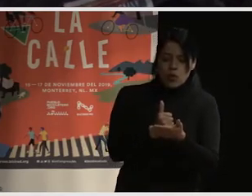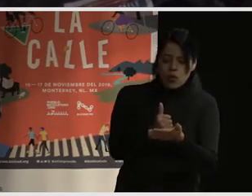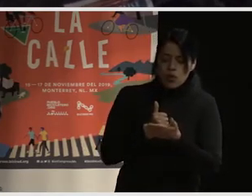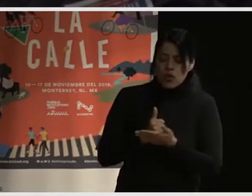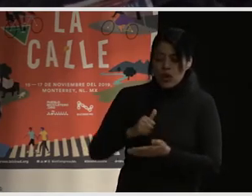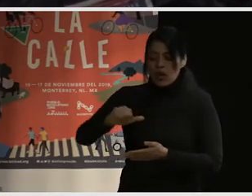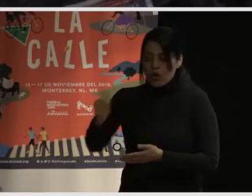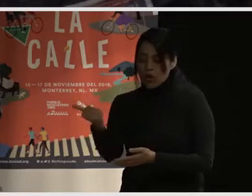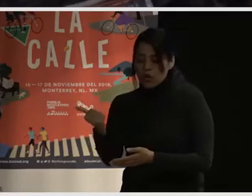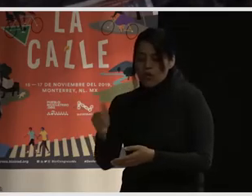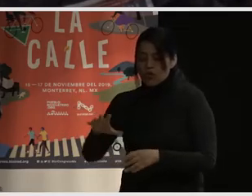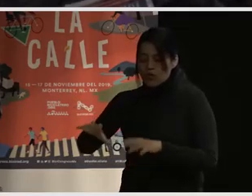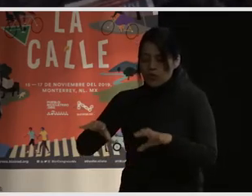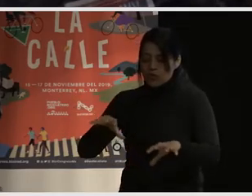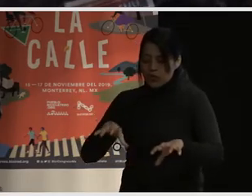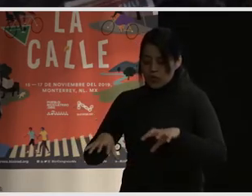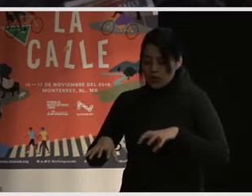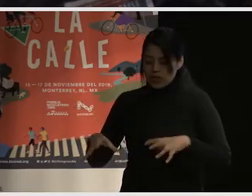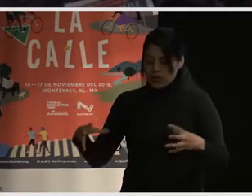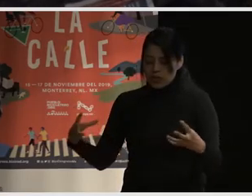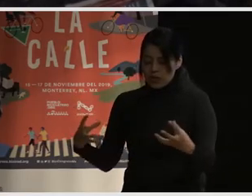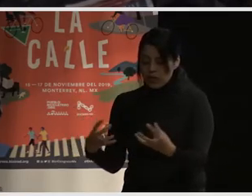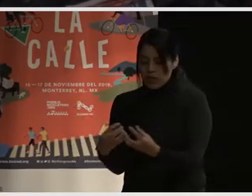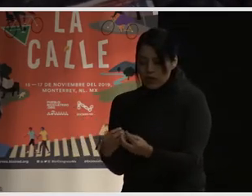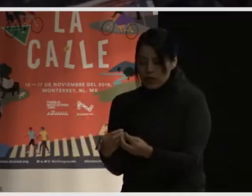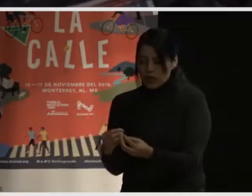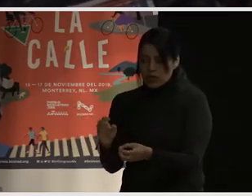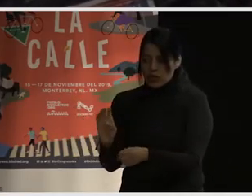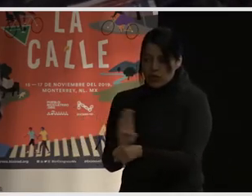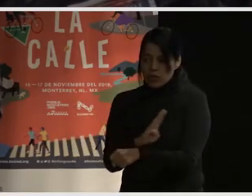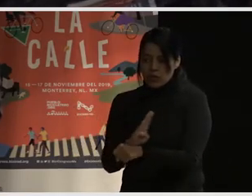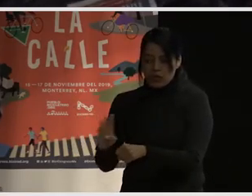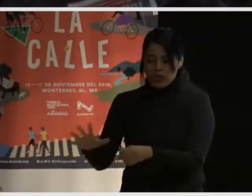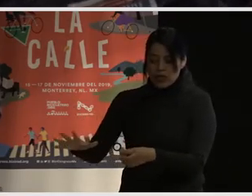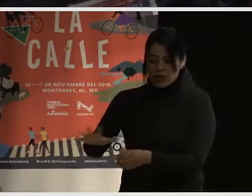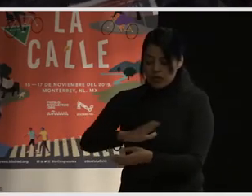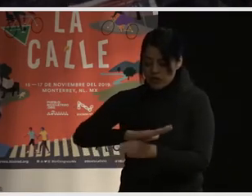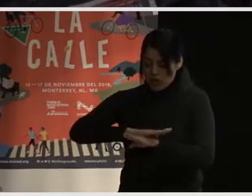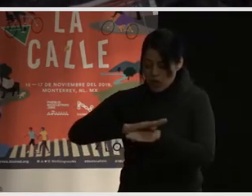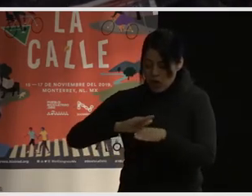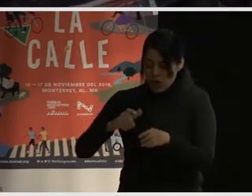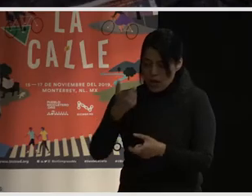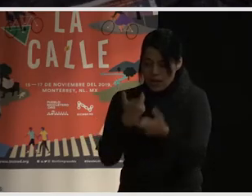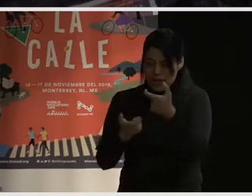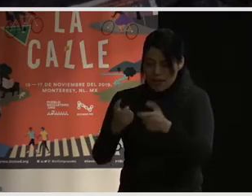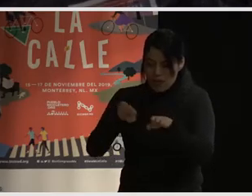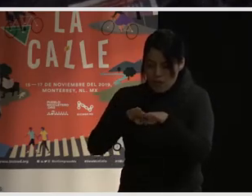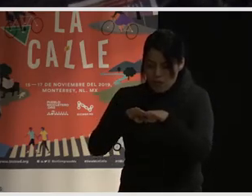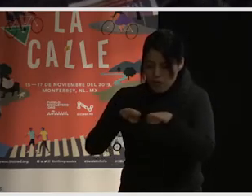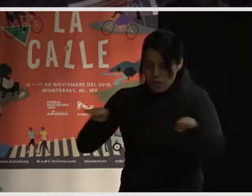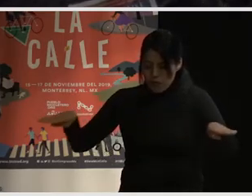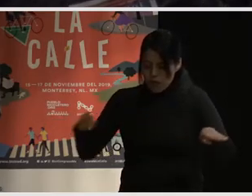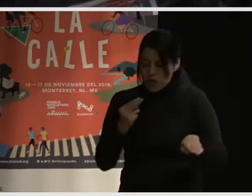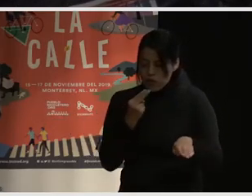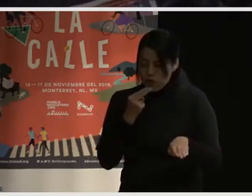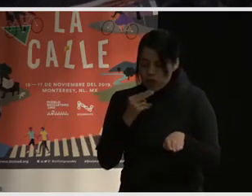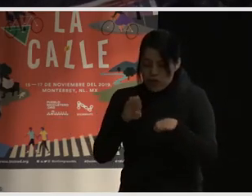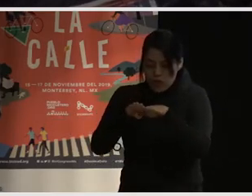conforman las zonas metropolitanas para que sea como un presupuesto equitativo o que se vea reflejado como en proyectos